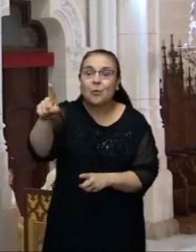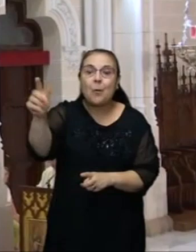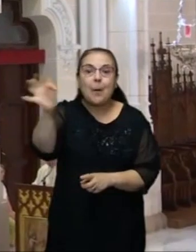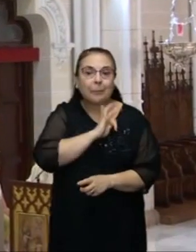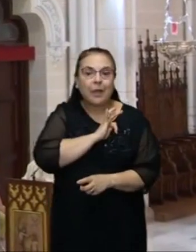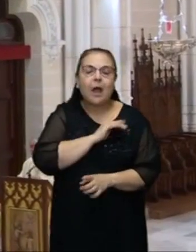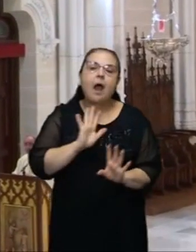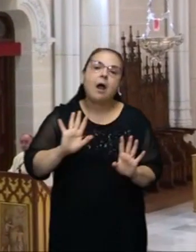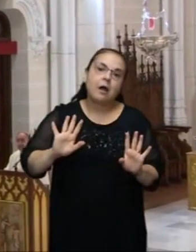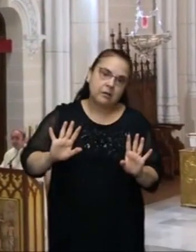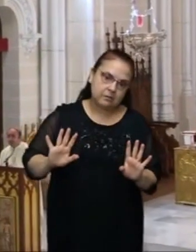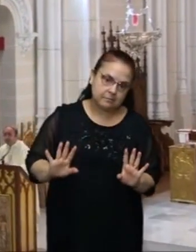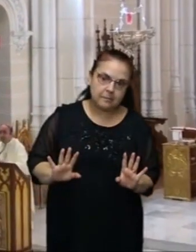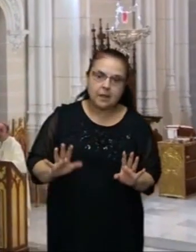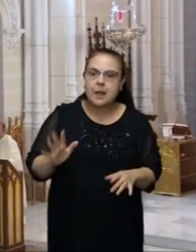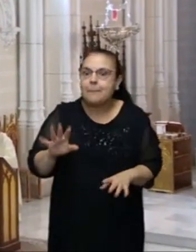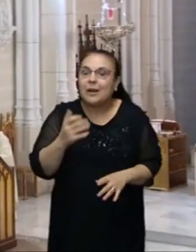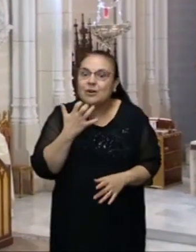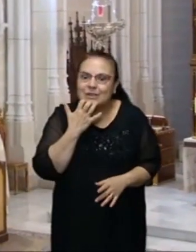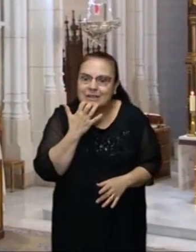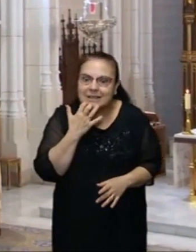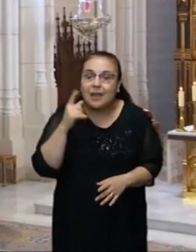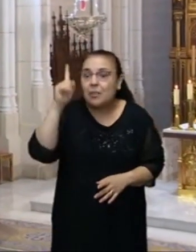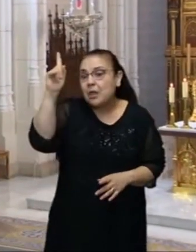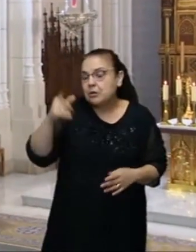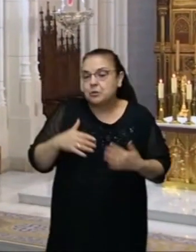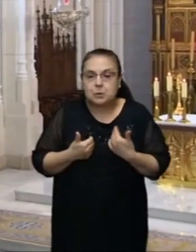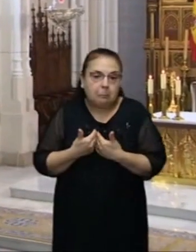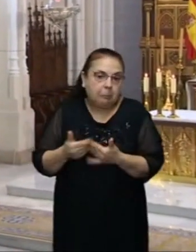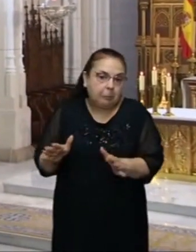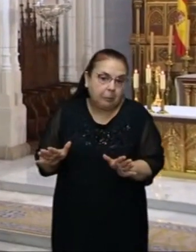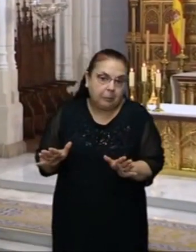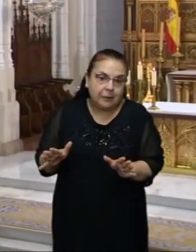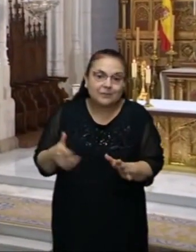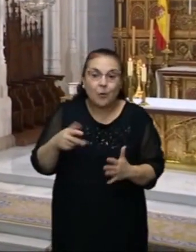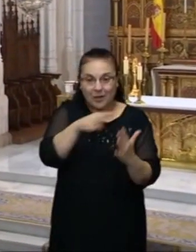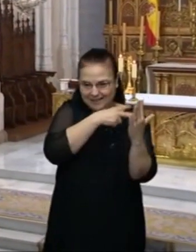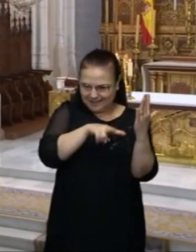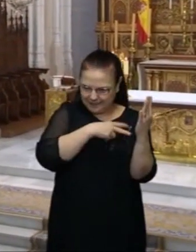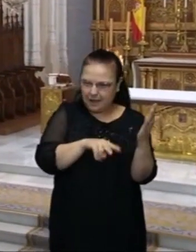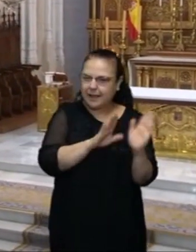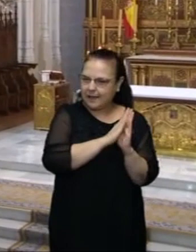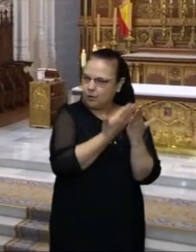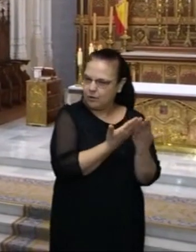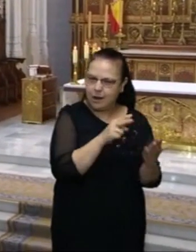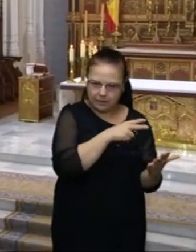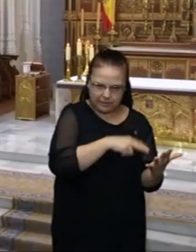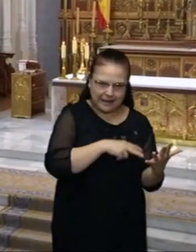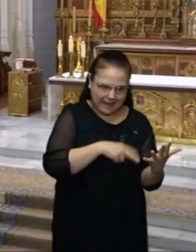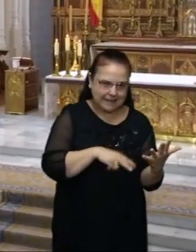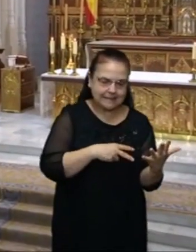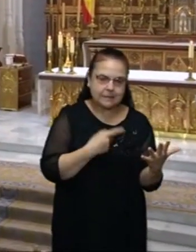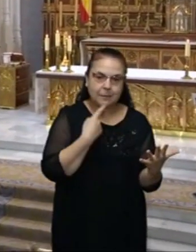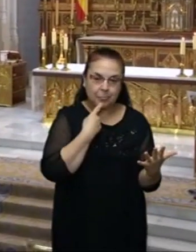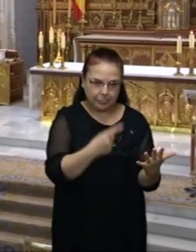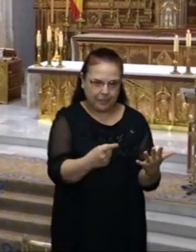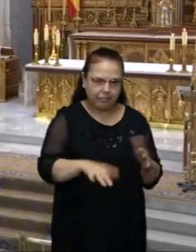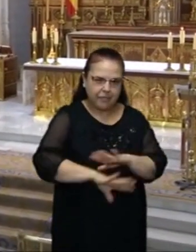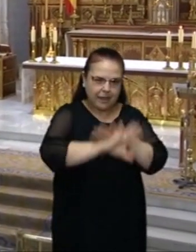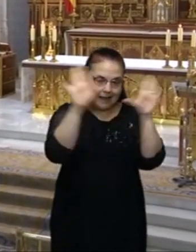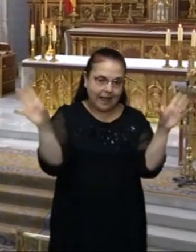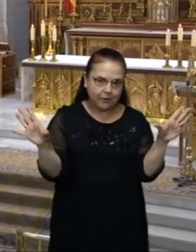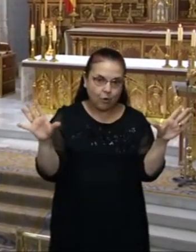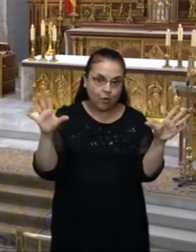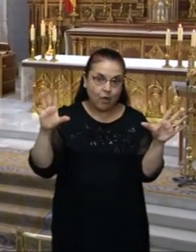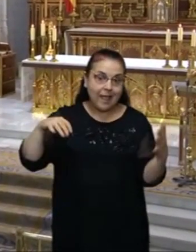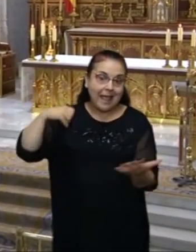claro. Pero si yo prescindo de Dios, mira, cuando lees el Evangelio, el Señor te dice claramente, hereda el reino